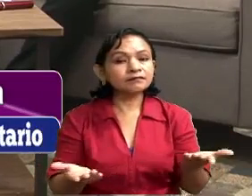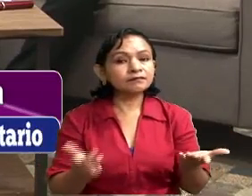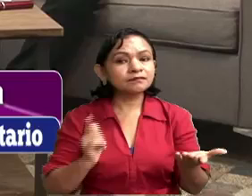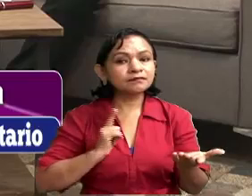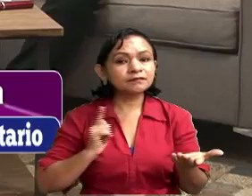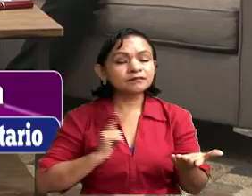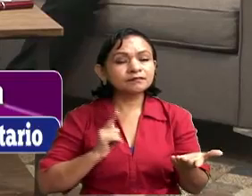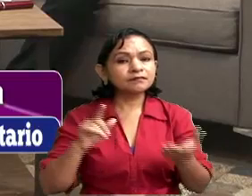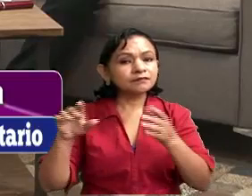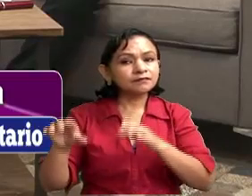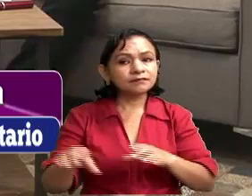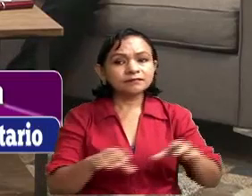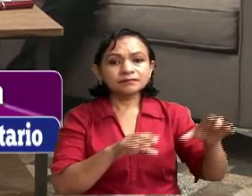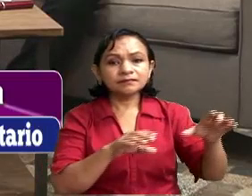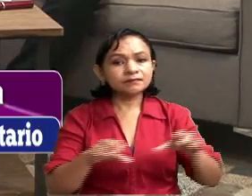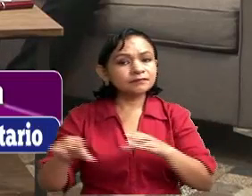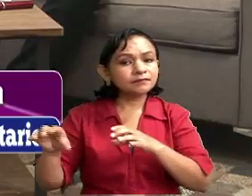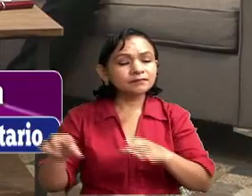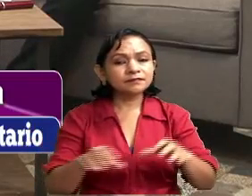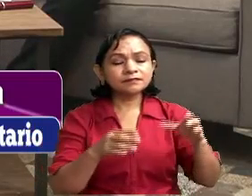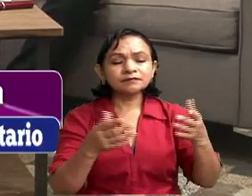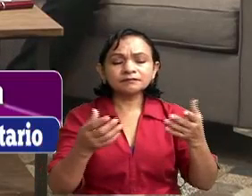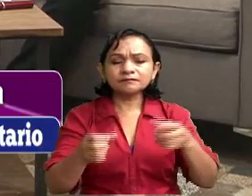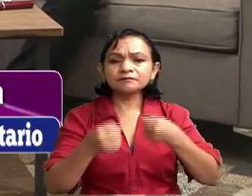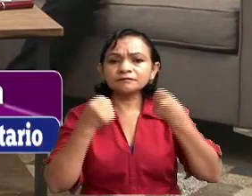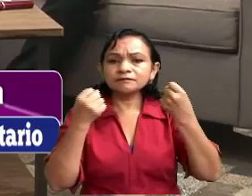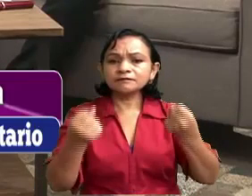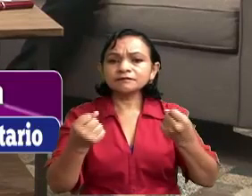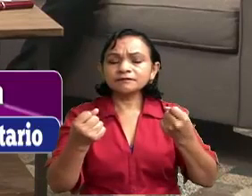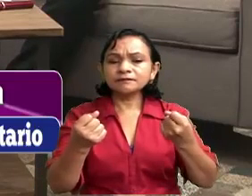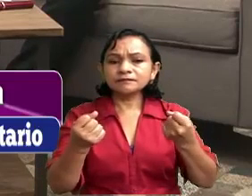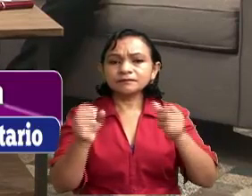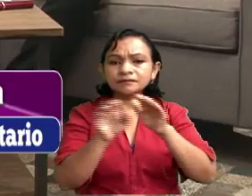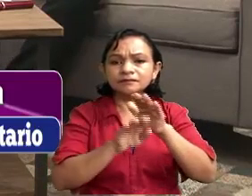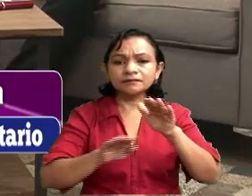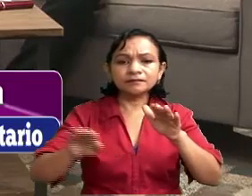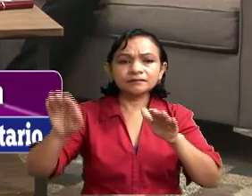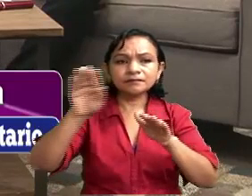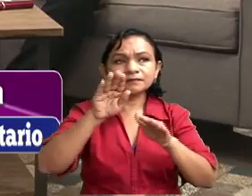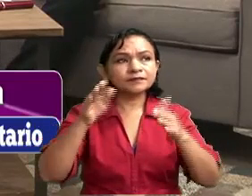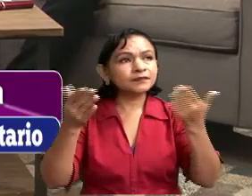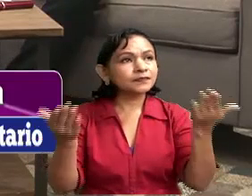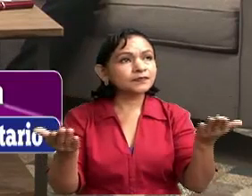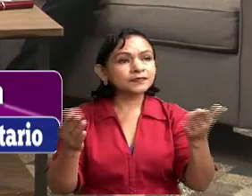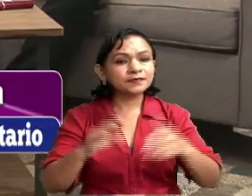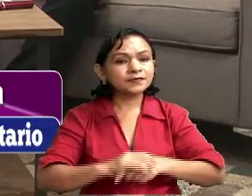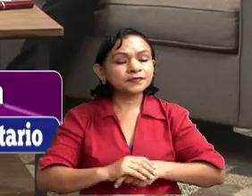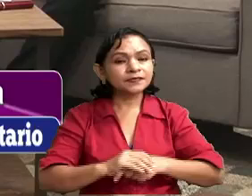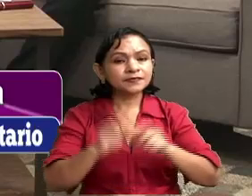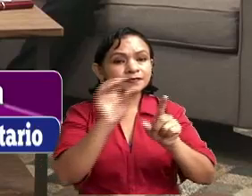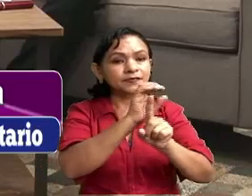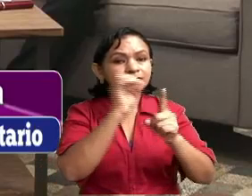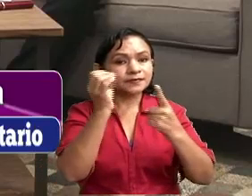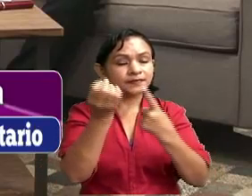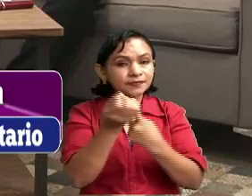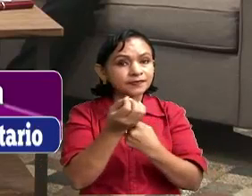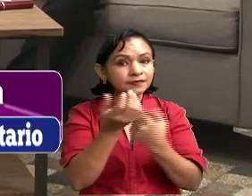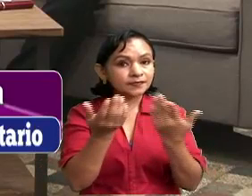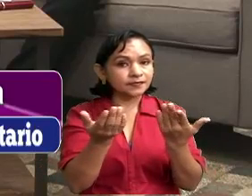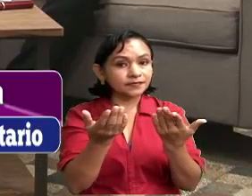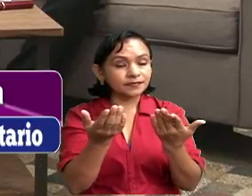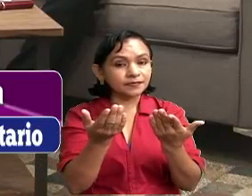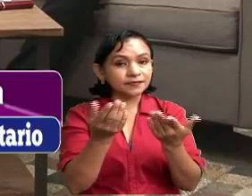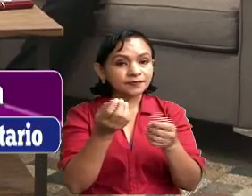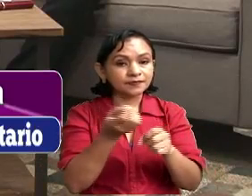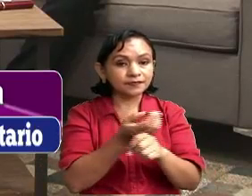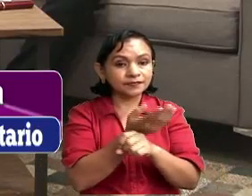una actividad muy fuerte, sobre todo de las organizaciones, por ejemplo, como el